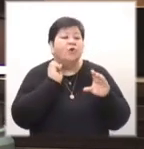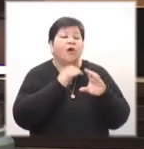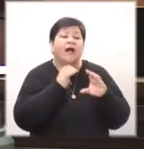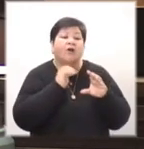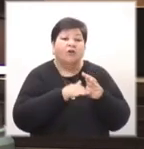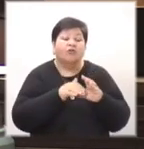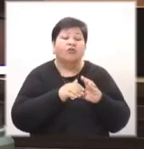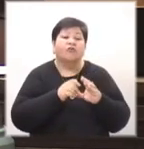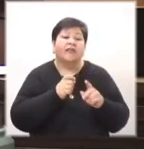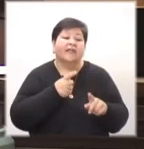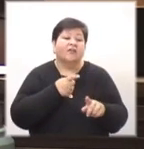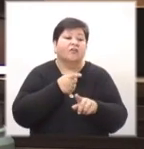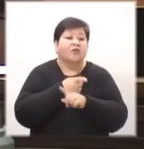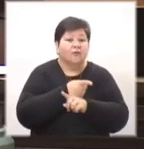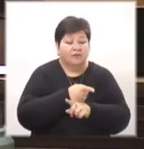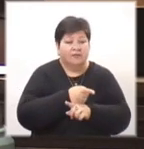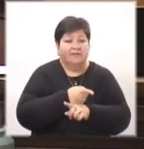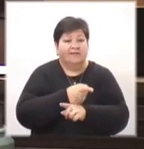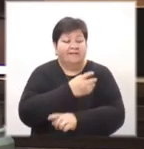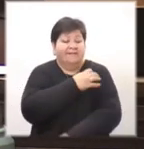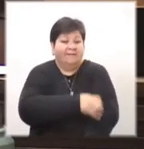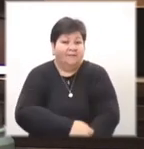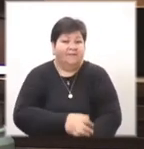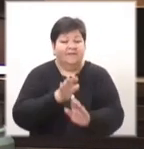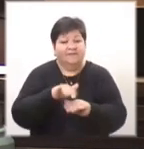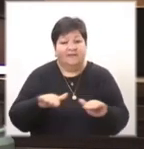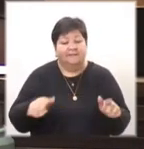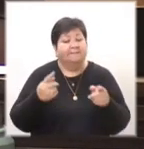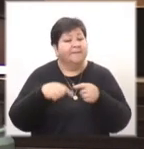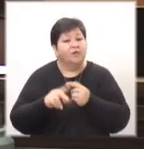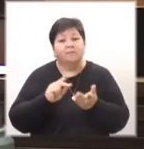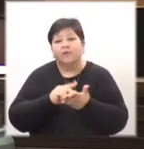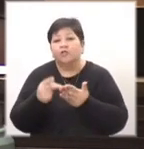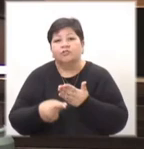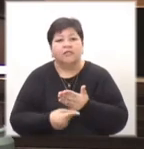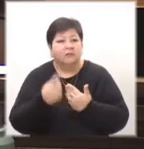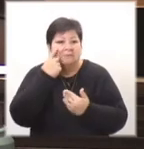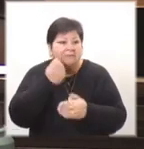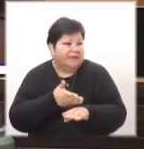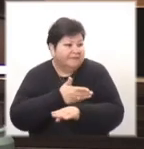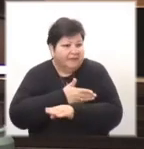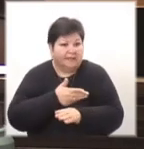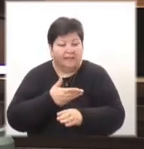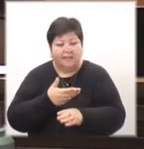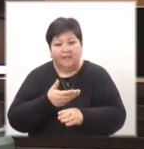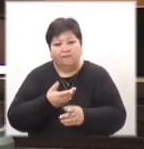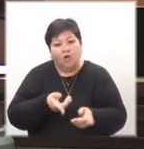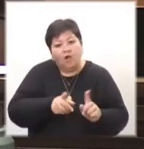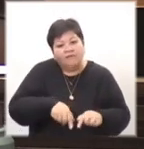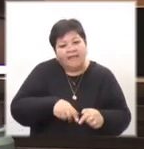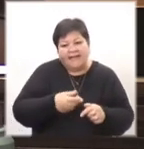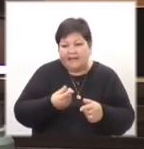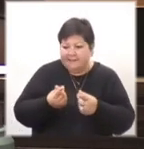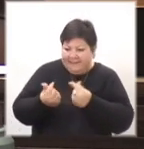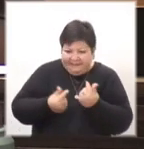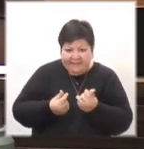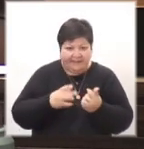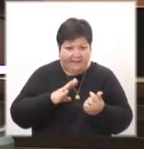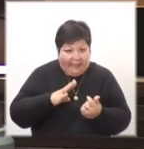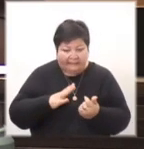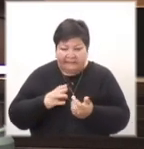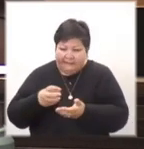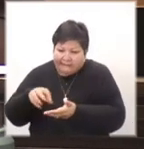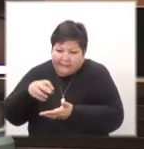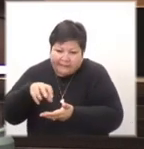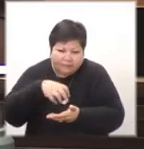la pobreza infantil. Sin embargo, el proyecto no prevé ninguna redistribución generacional del gasto